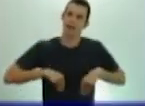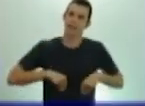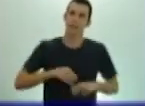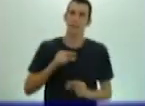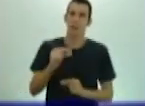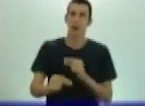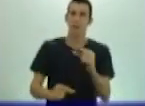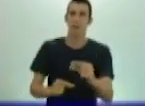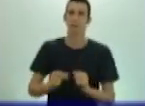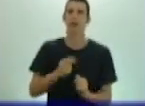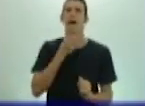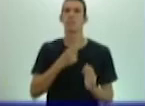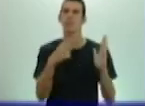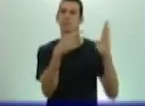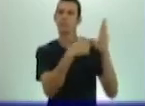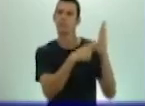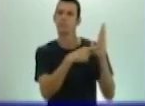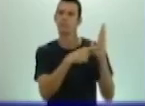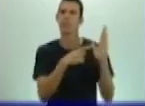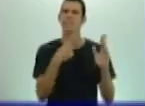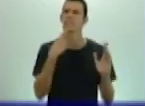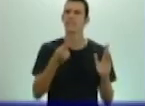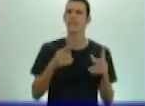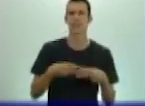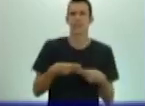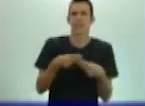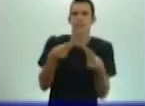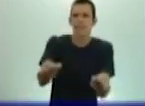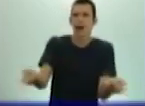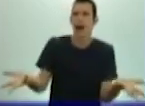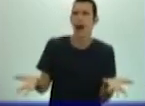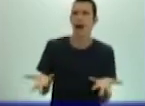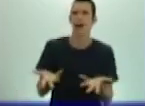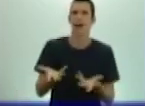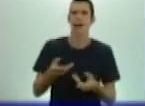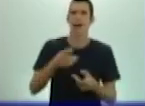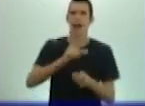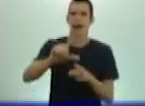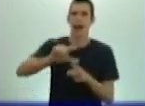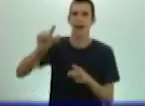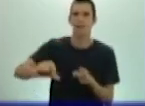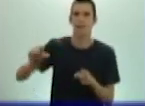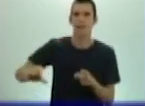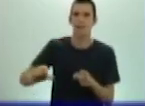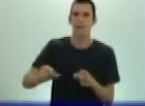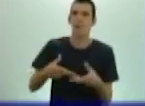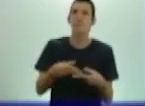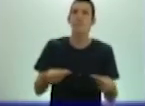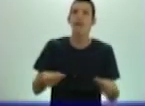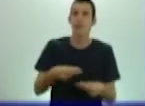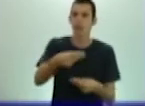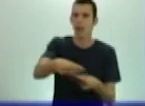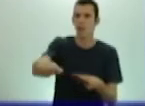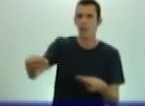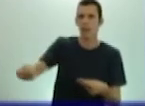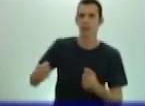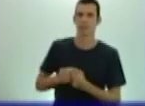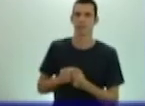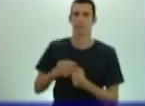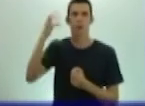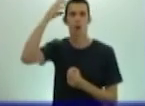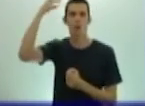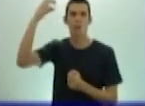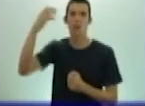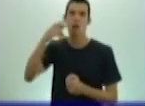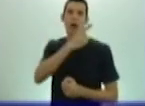campesinos y establecer un gobierno de los obreros. Por tanto, ese impacto de Lenin, que fue recibido incluso por las masas